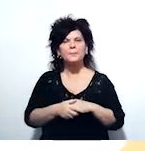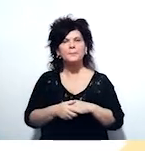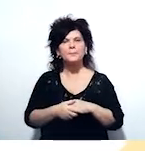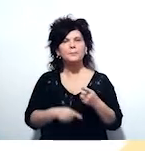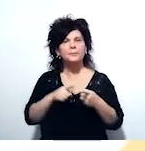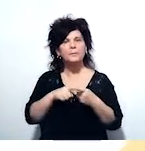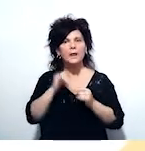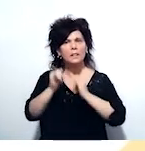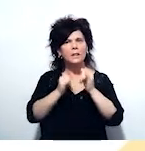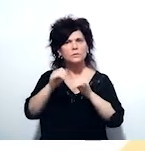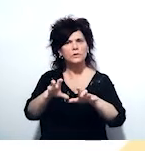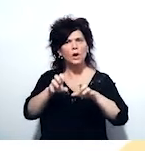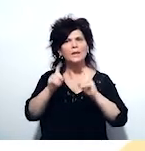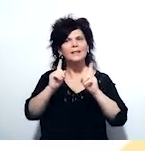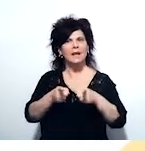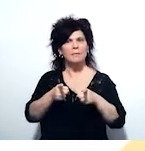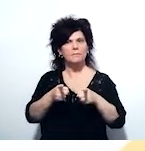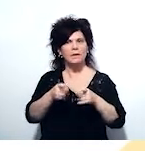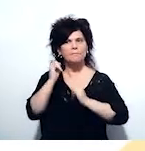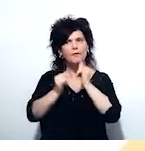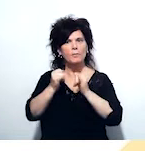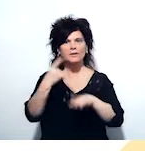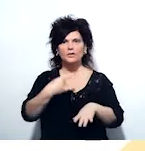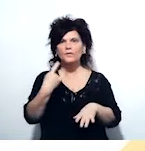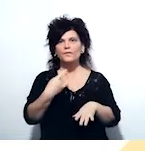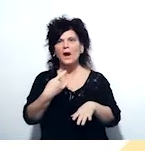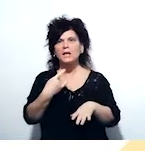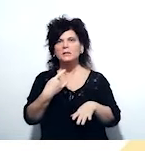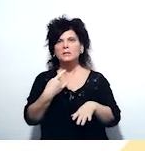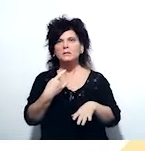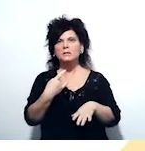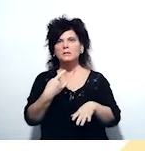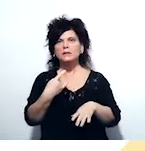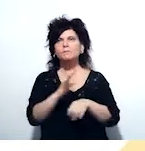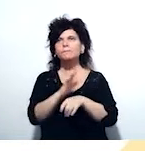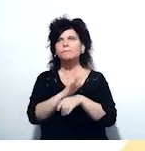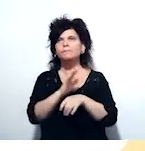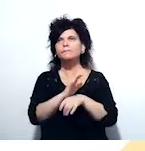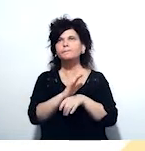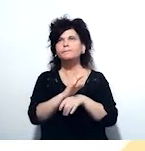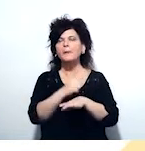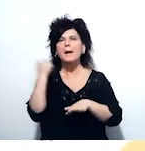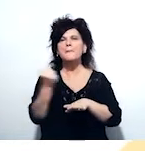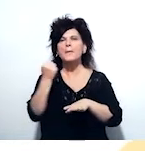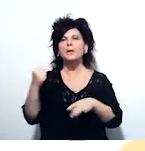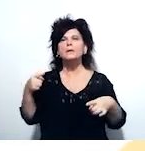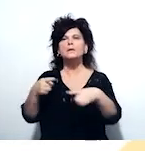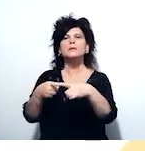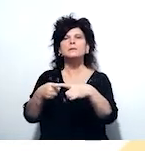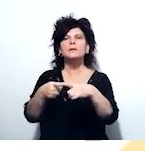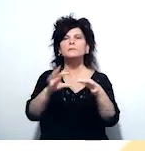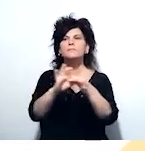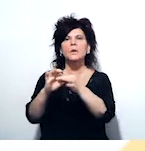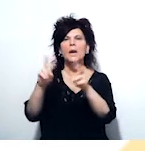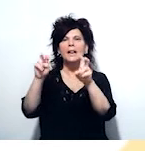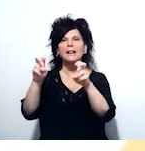El discurso de odio y también las noticias falsas ponen un importante desafío al tema de